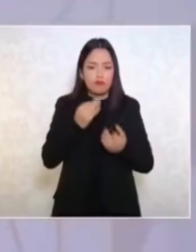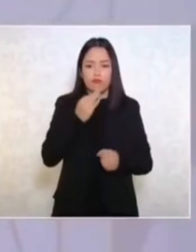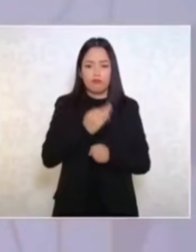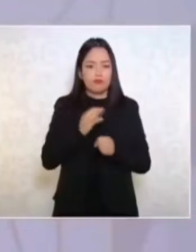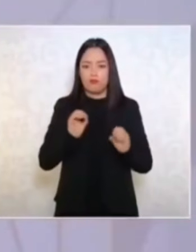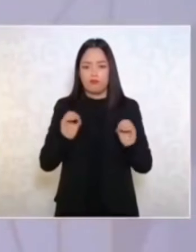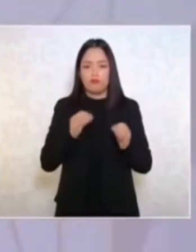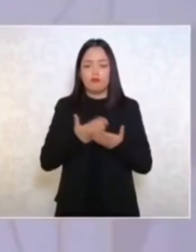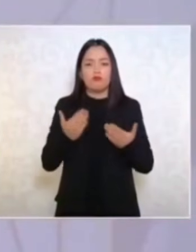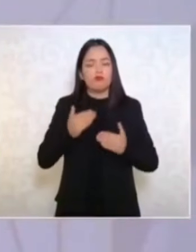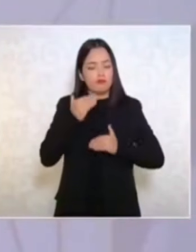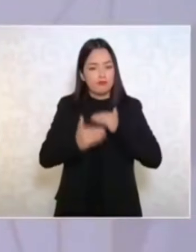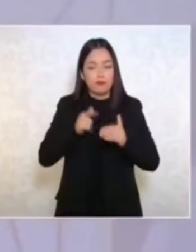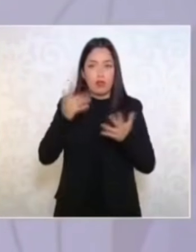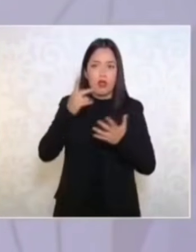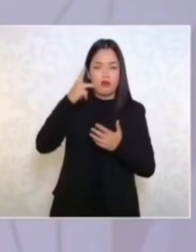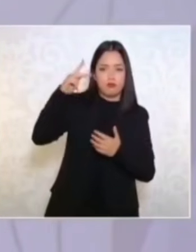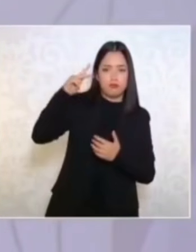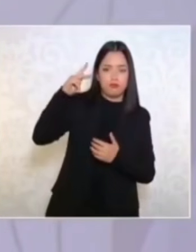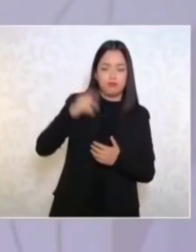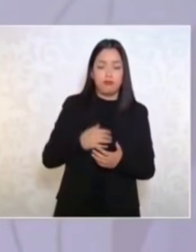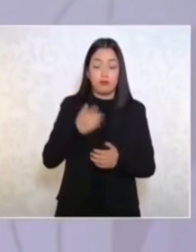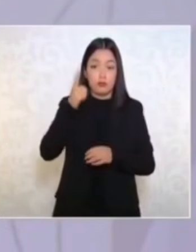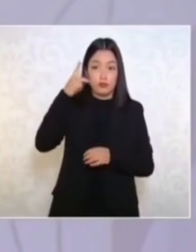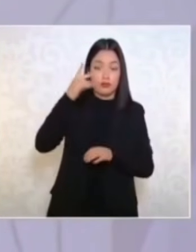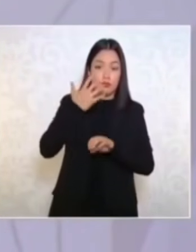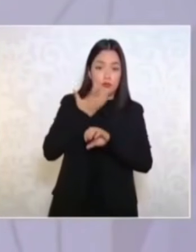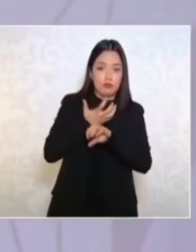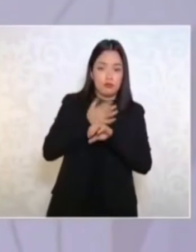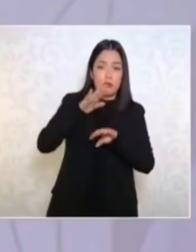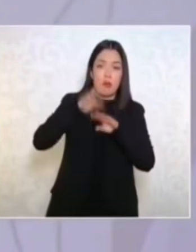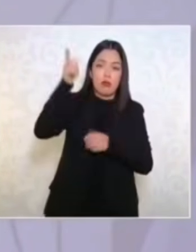que te suscribas al canal, que le des manita arriba, actives la campanita y nos vemos en la próxima nota.